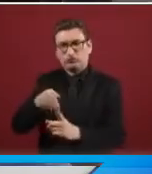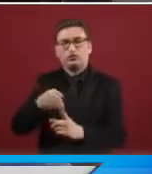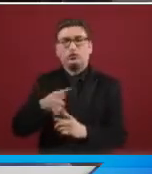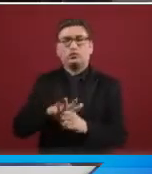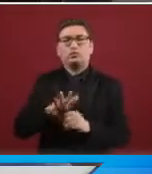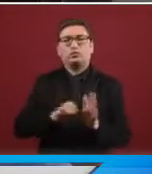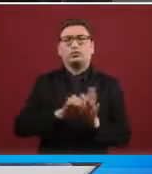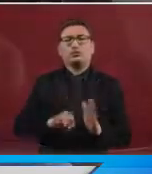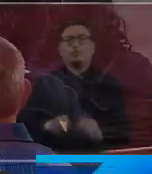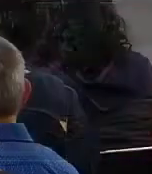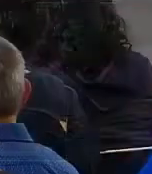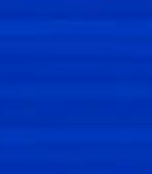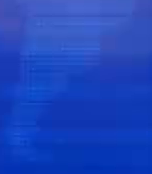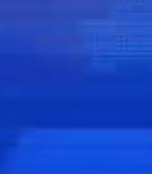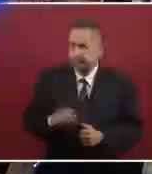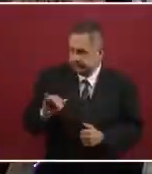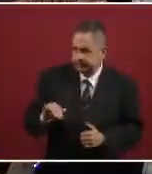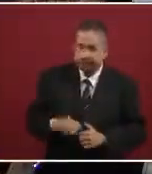garantizará la paz y la seguridad.